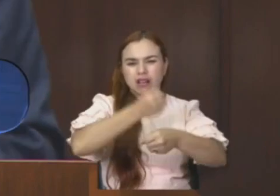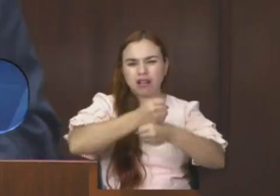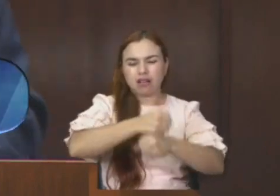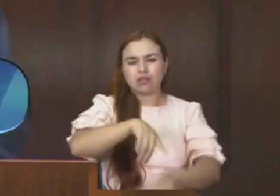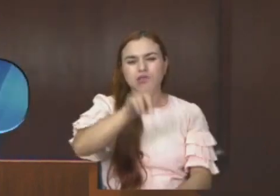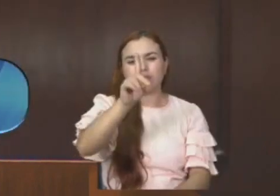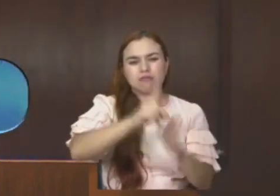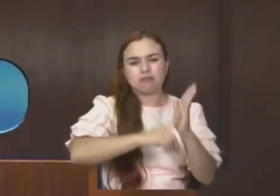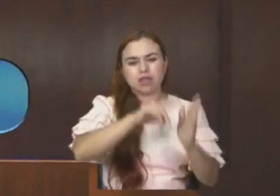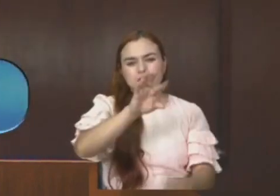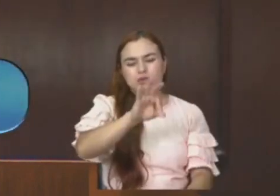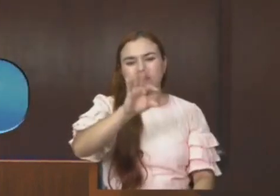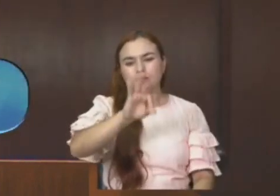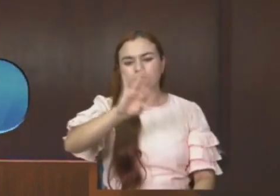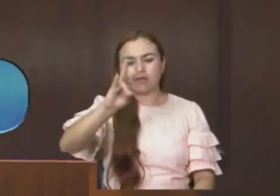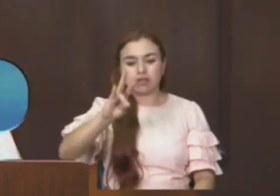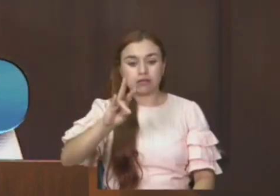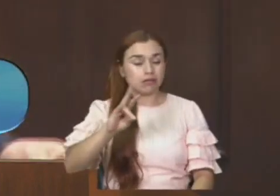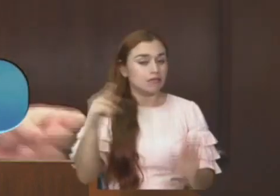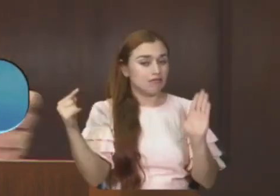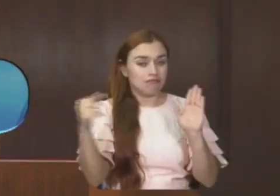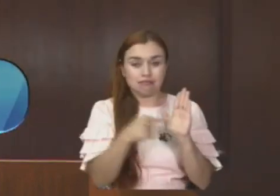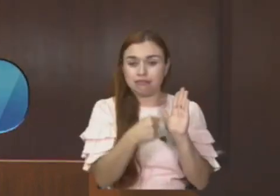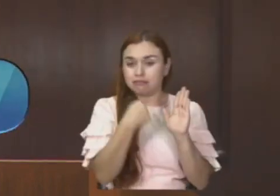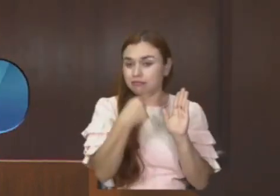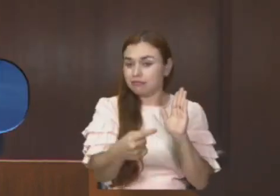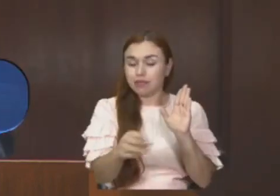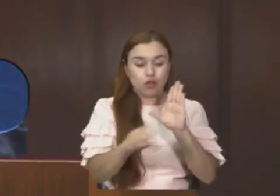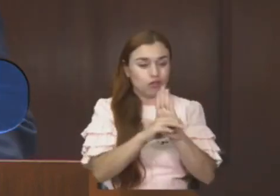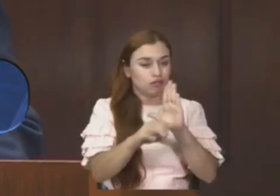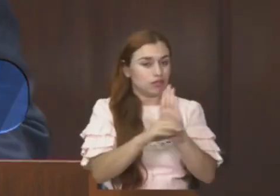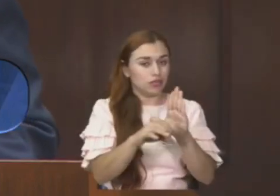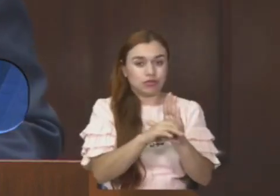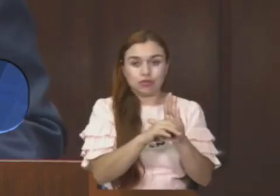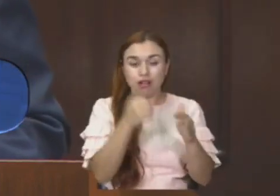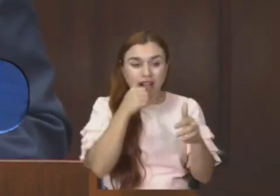1997, que fue declarado inconstitucional.